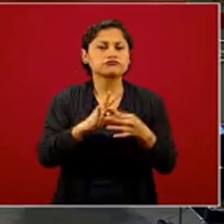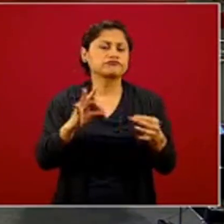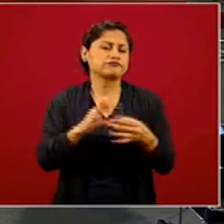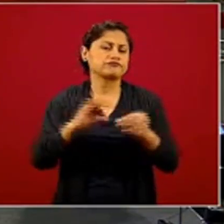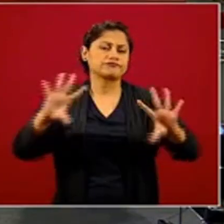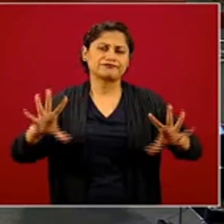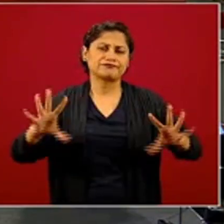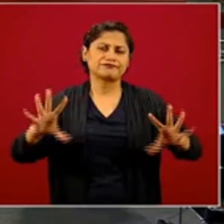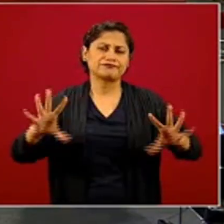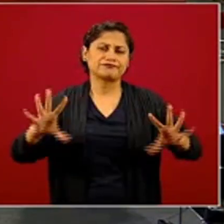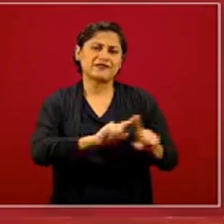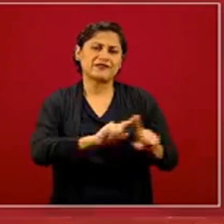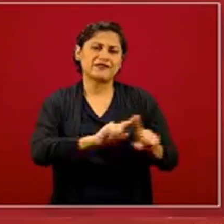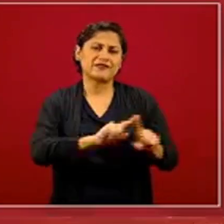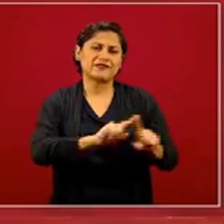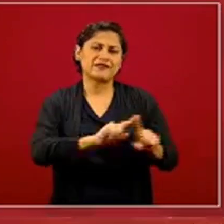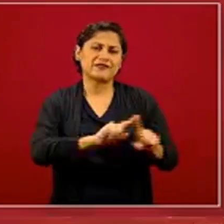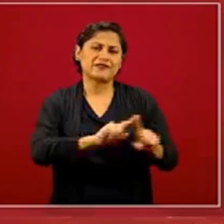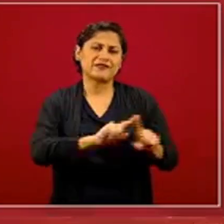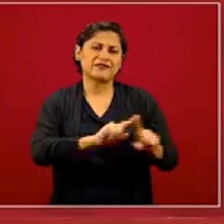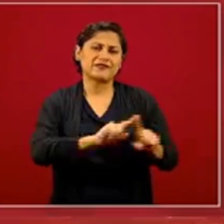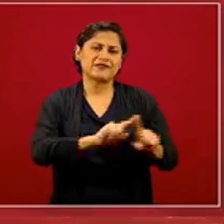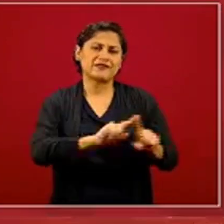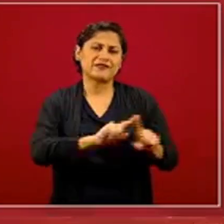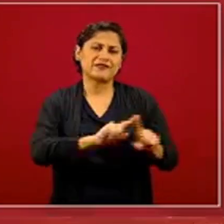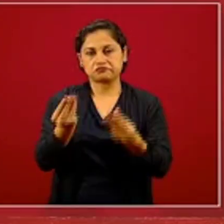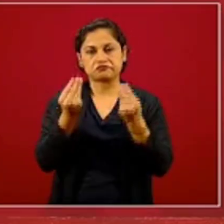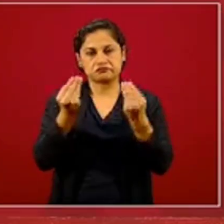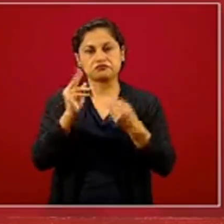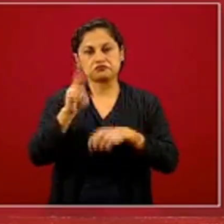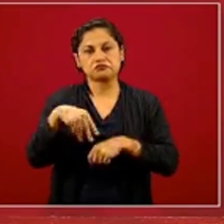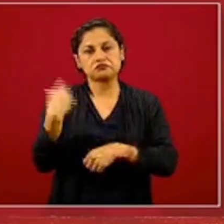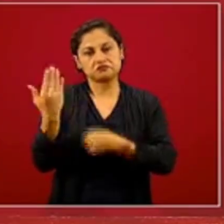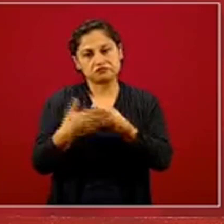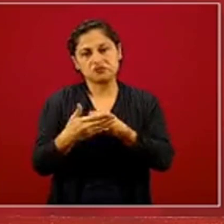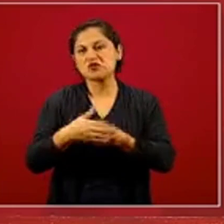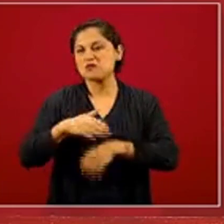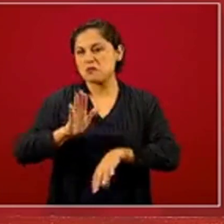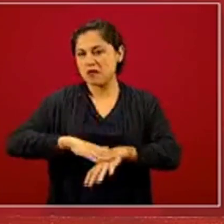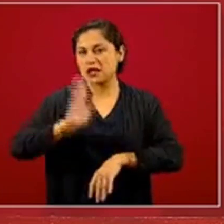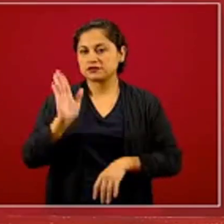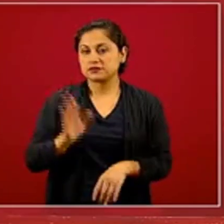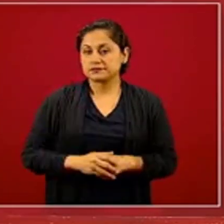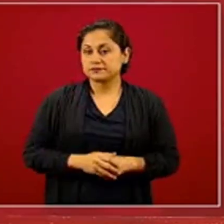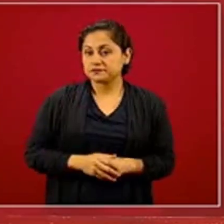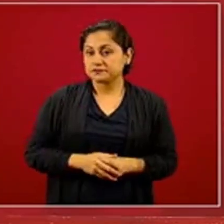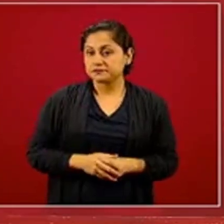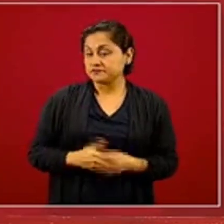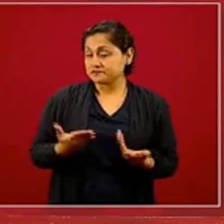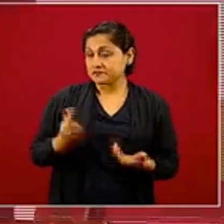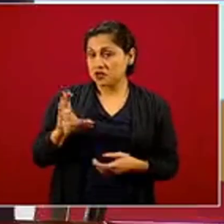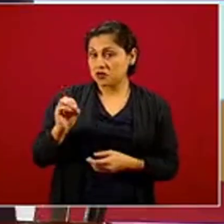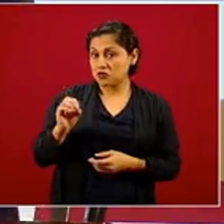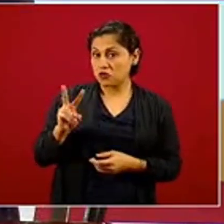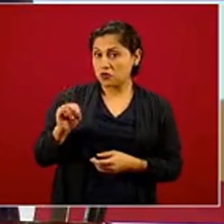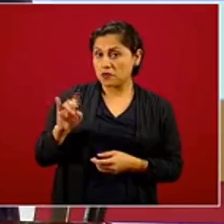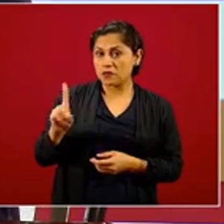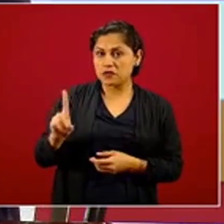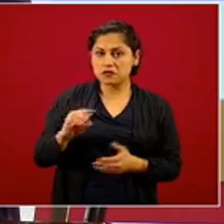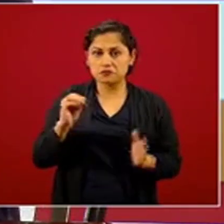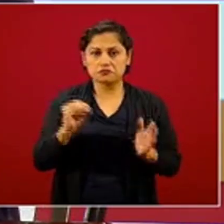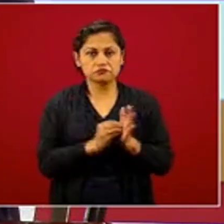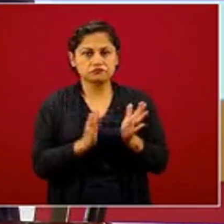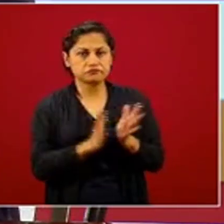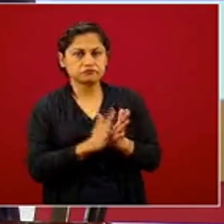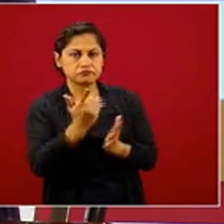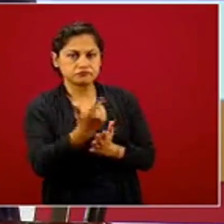ya desde este momento se pueden tener y vendrán otras. Ahora, ¿dónde queda COVID? COVID queda como una de